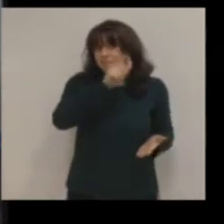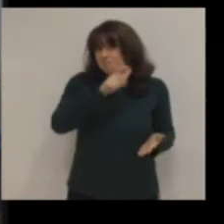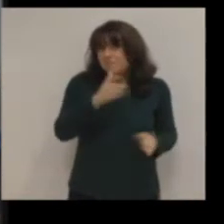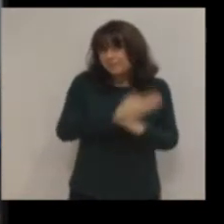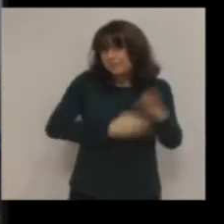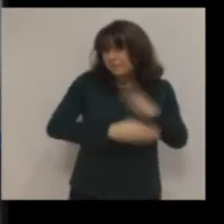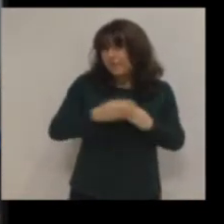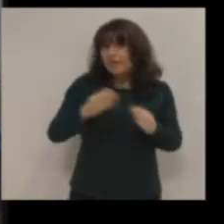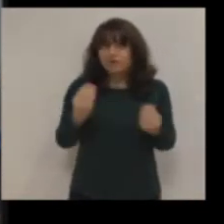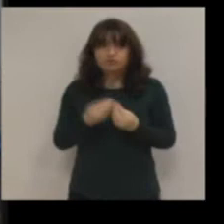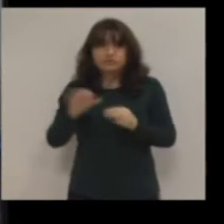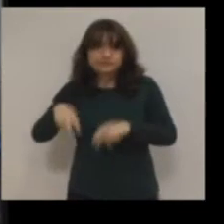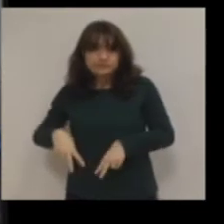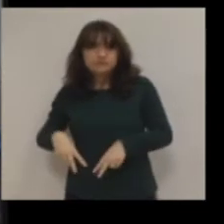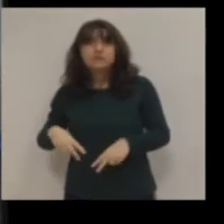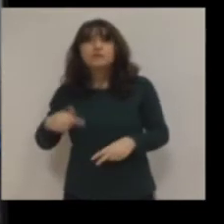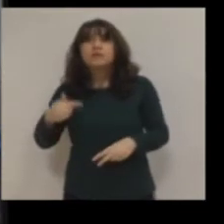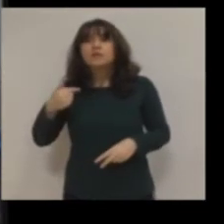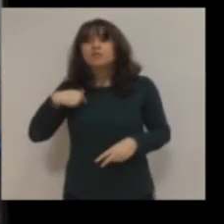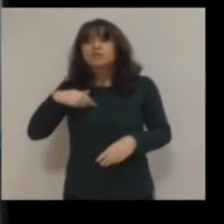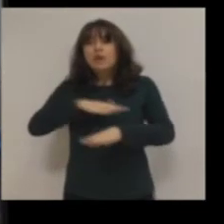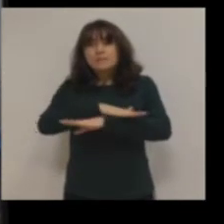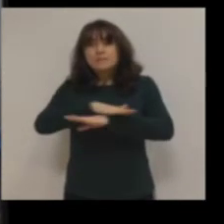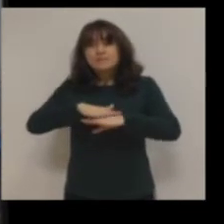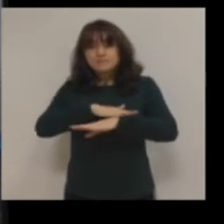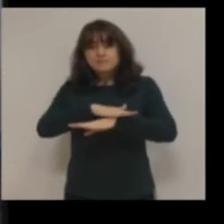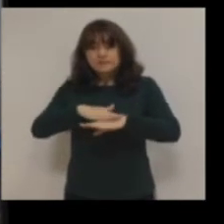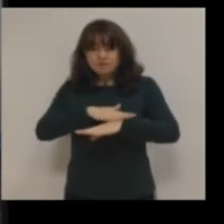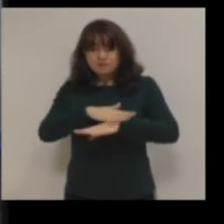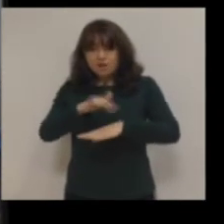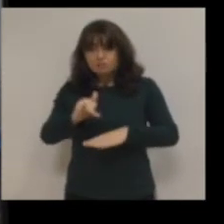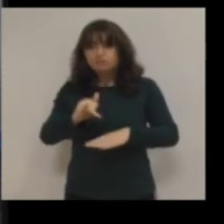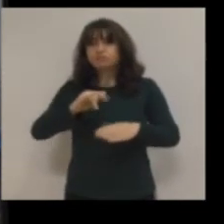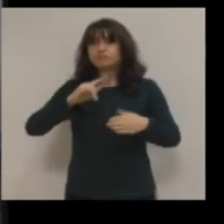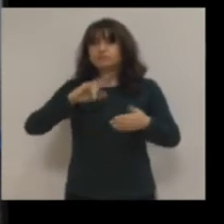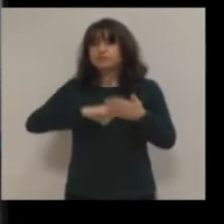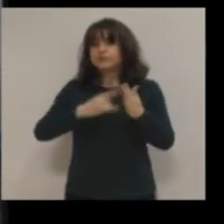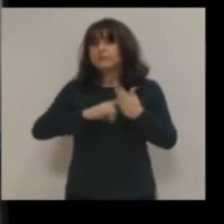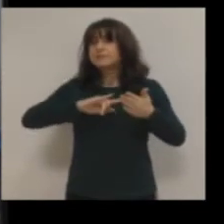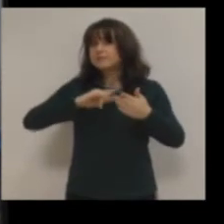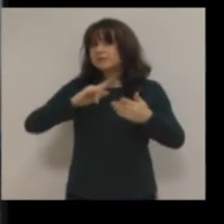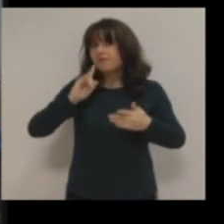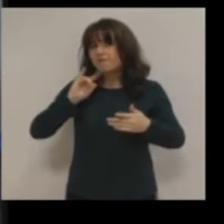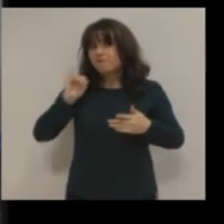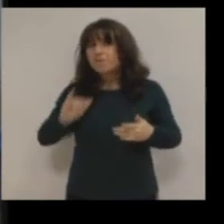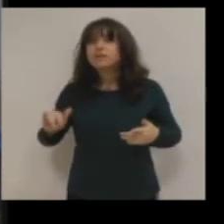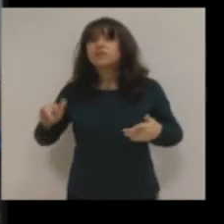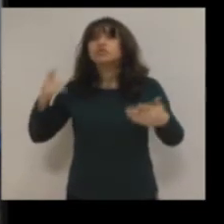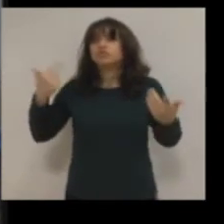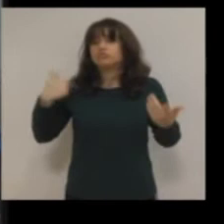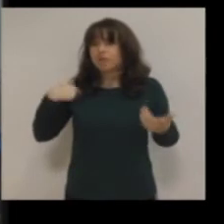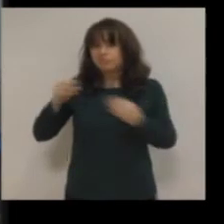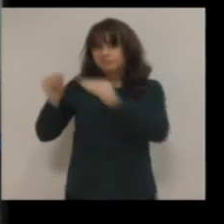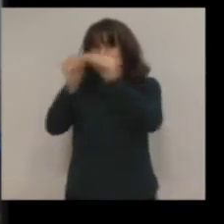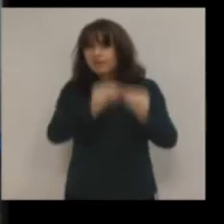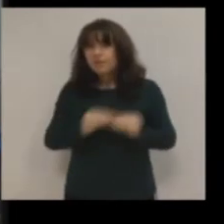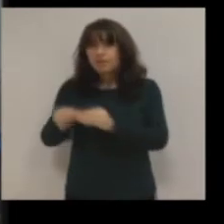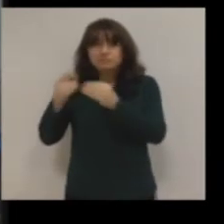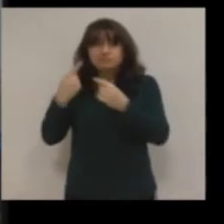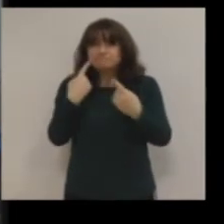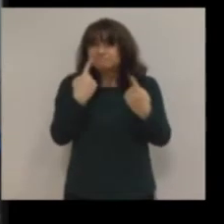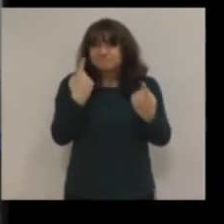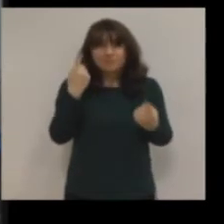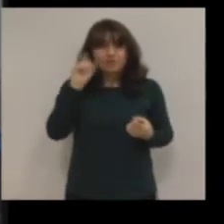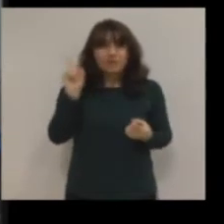que tenemos una administración donde tiene, vuelvo a insistir, unos sistemas informáticos que son estandarizados, donde no distingue, donde trata